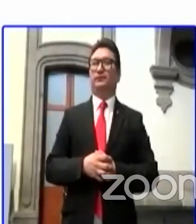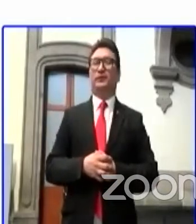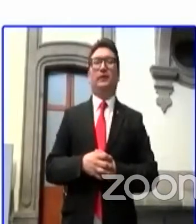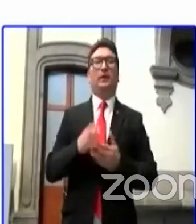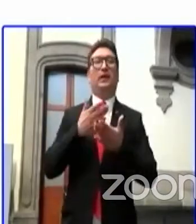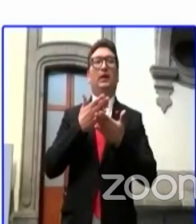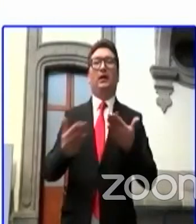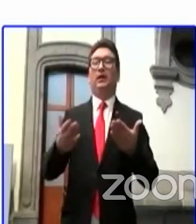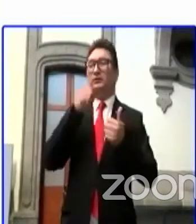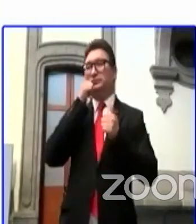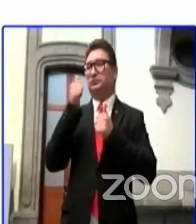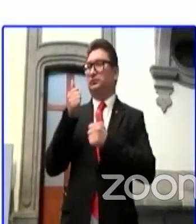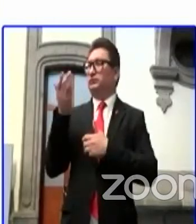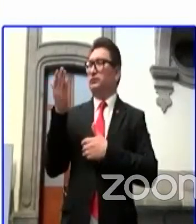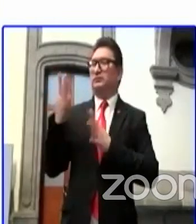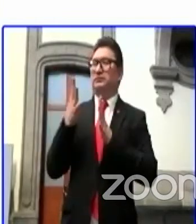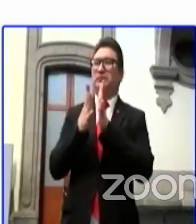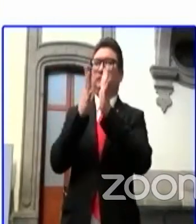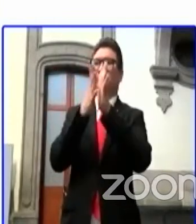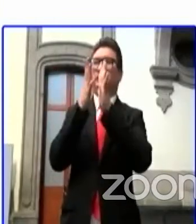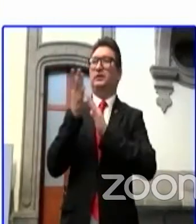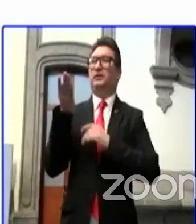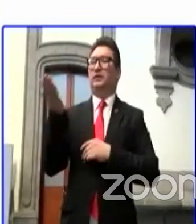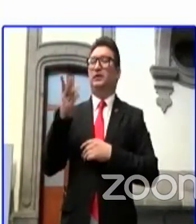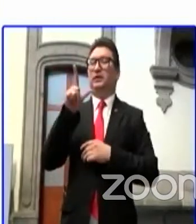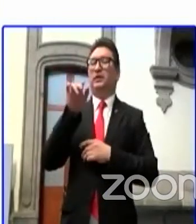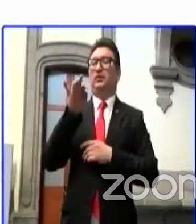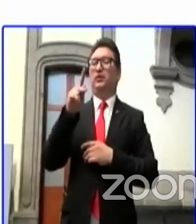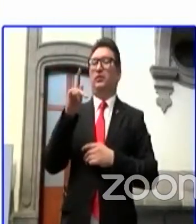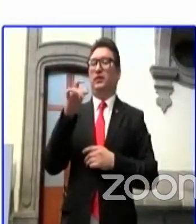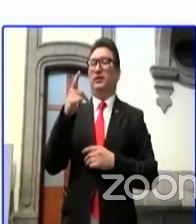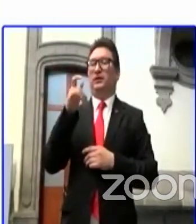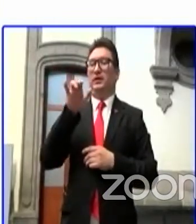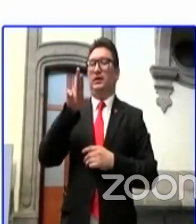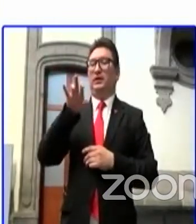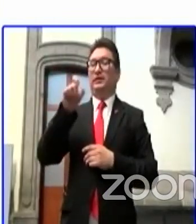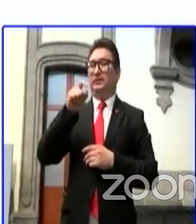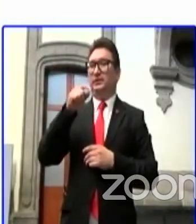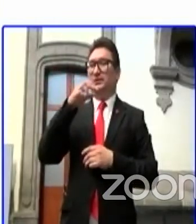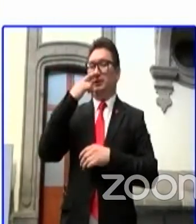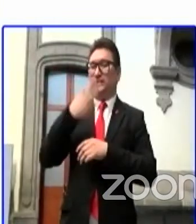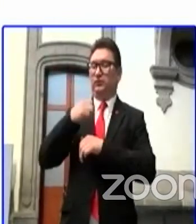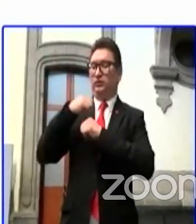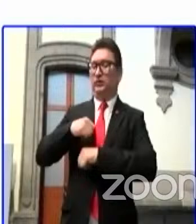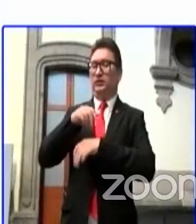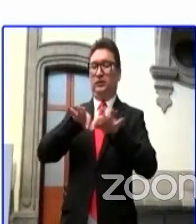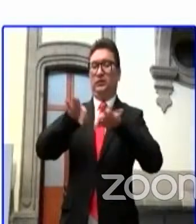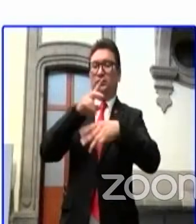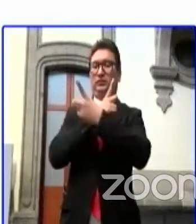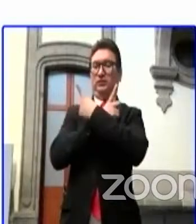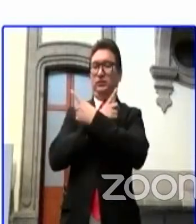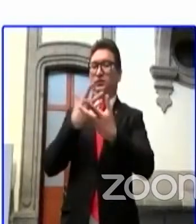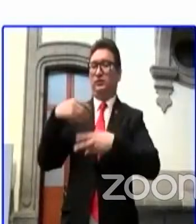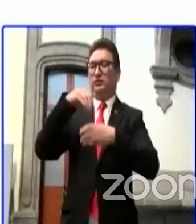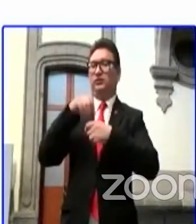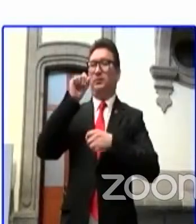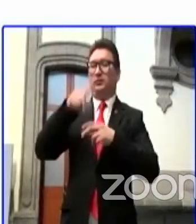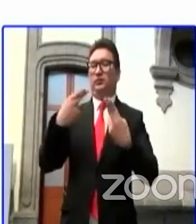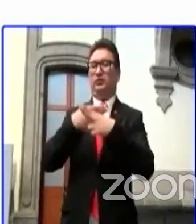Enseguida, contamos con la participación de Laura Palancares, gerente de Trabajo Digno e Inclusión del Nacional Monte de